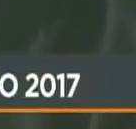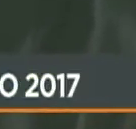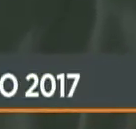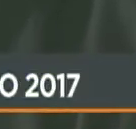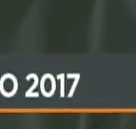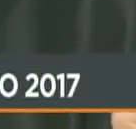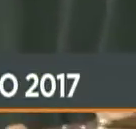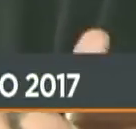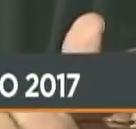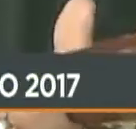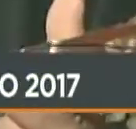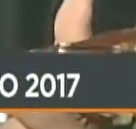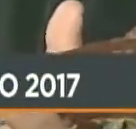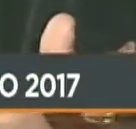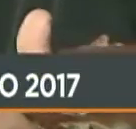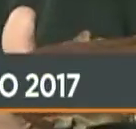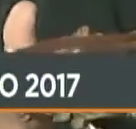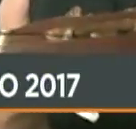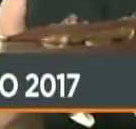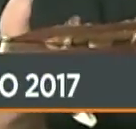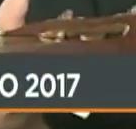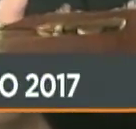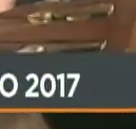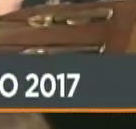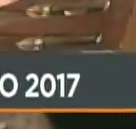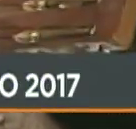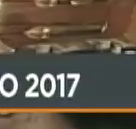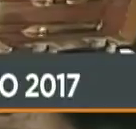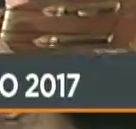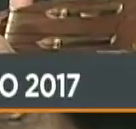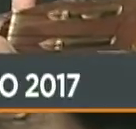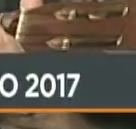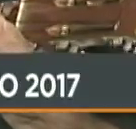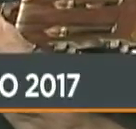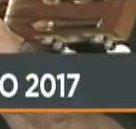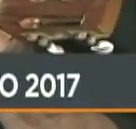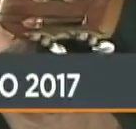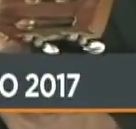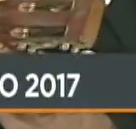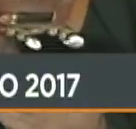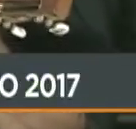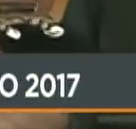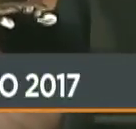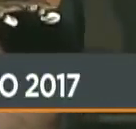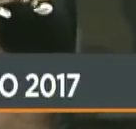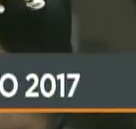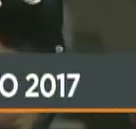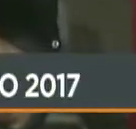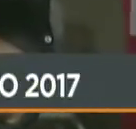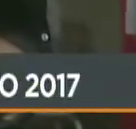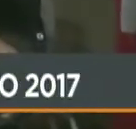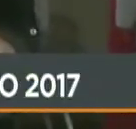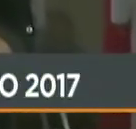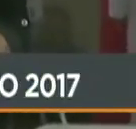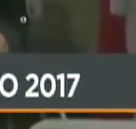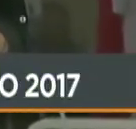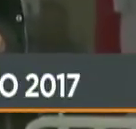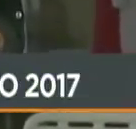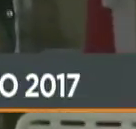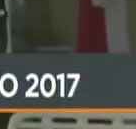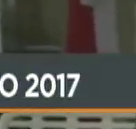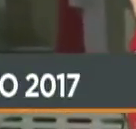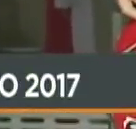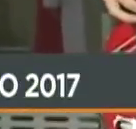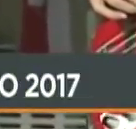Varela regresa al Ministerio de Servicios Penitenciarios y Carolina Cestari estará al frente del Gobierno del